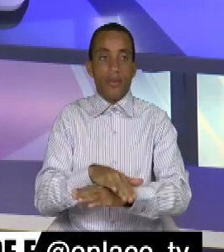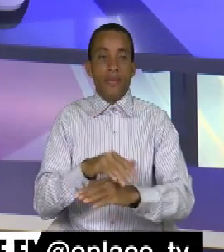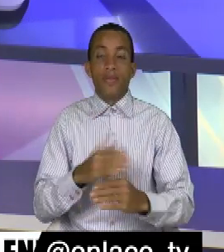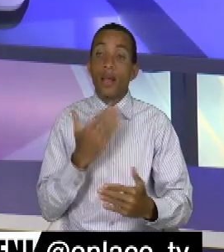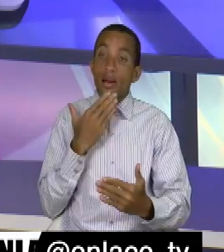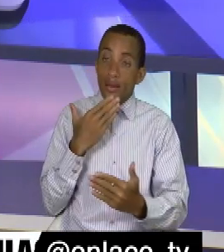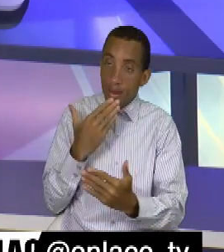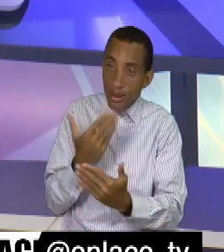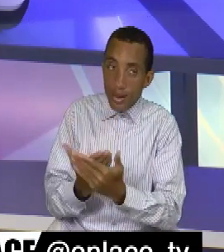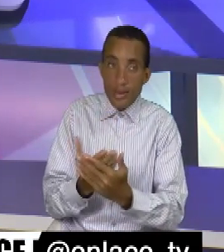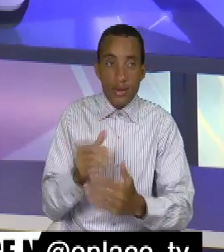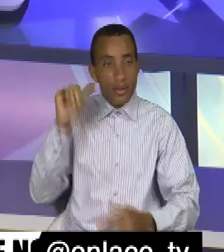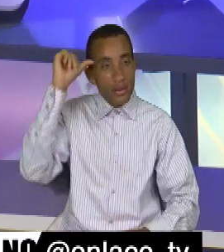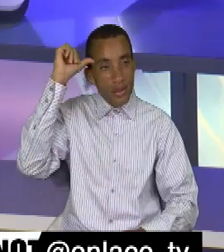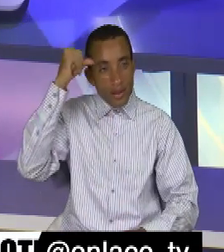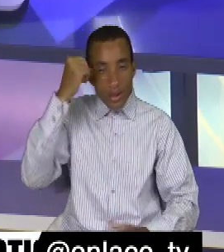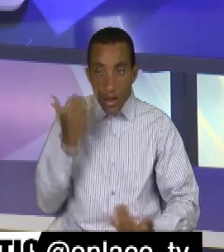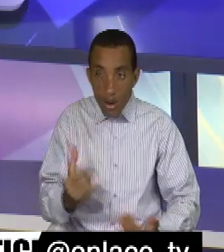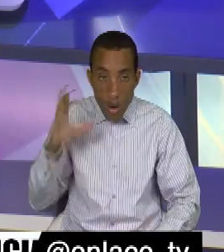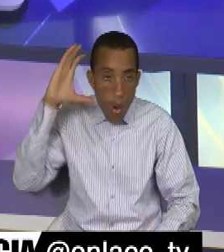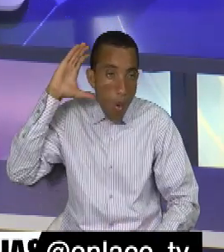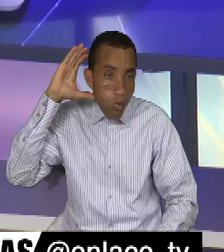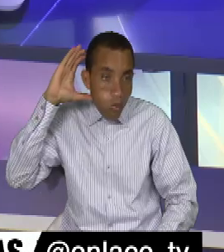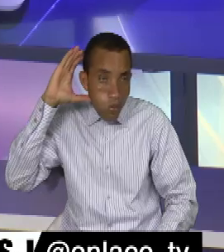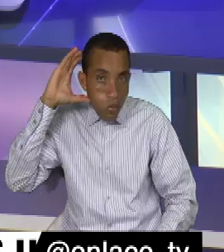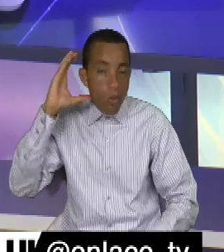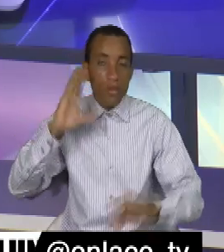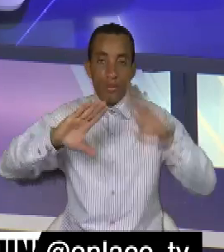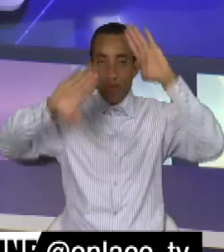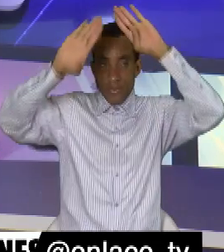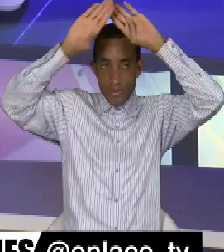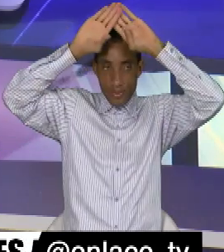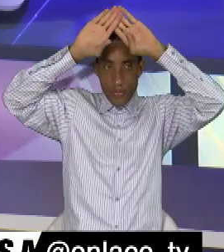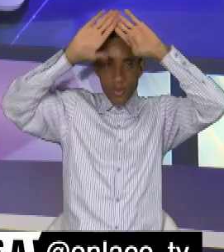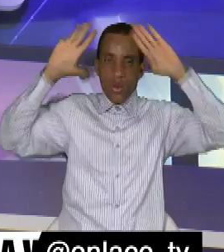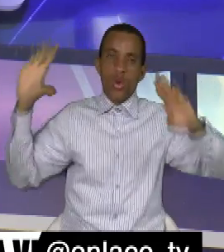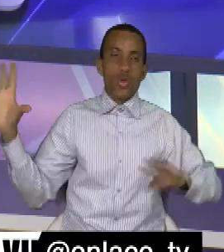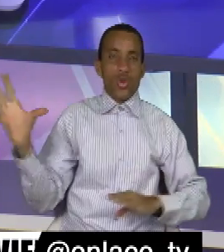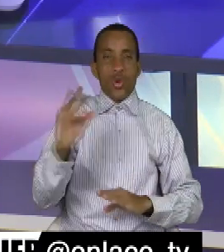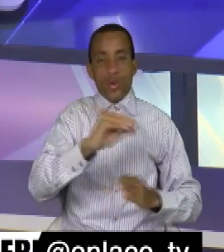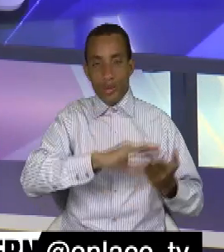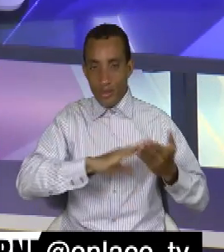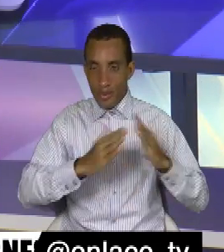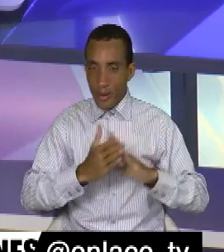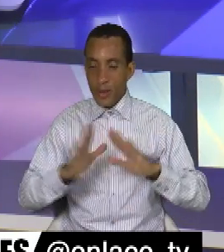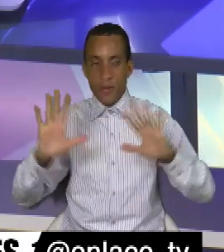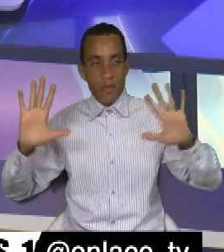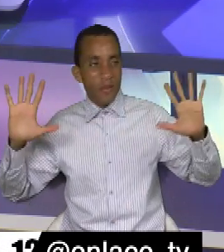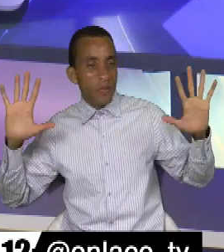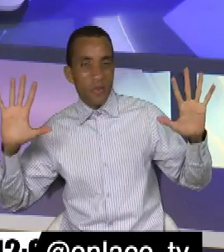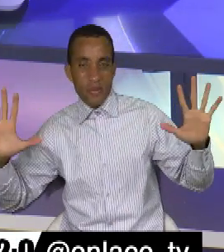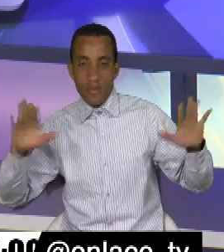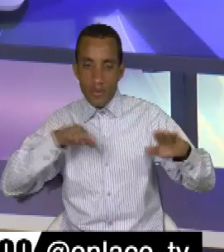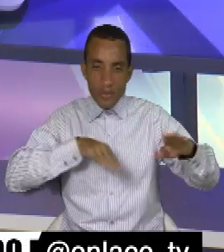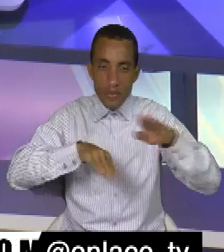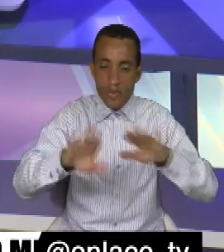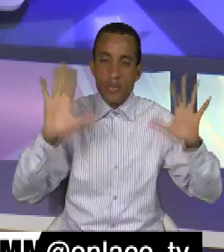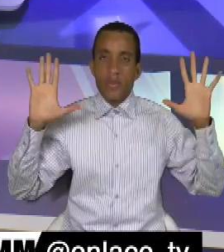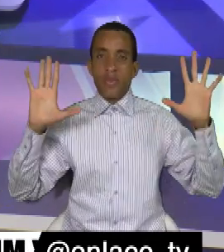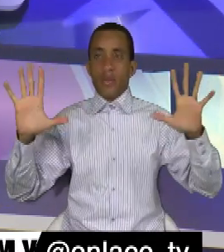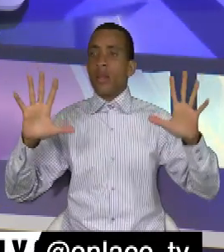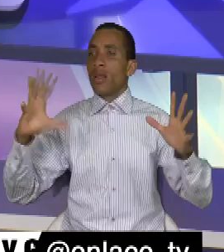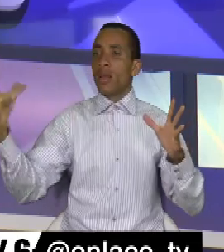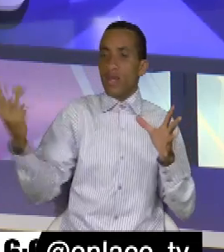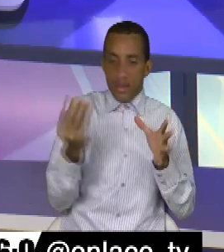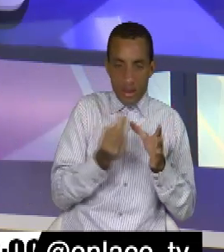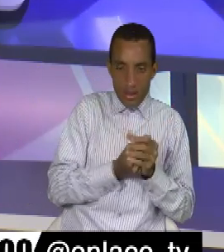gracias. Recordemos que esto está ocurriendo en este momento en el corregimiento del centro, en donde las comunidades han bloqueado una vía pidiendo inclusión laboral. Estaremos atentos